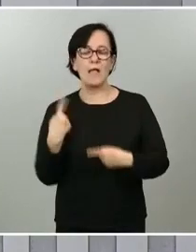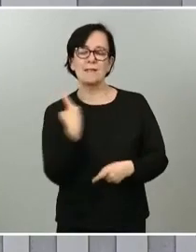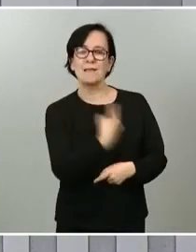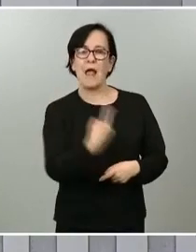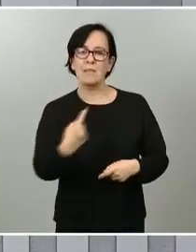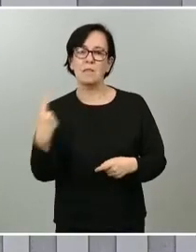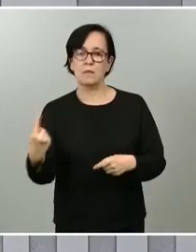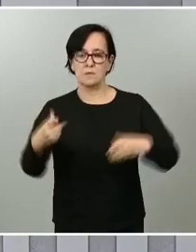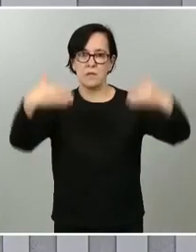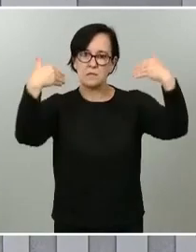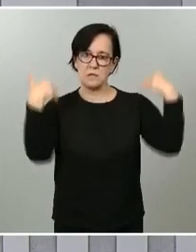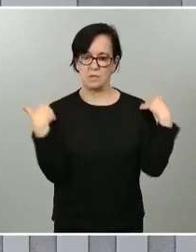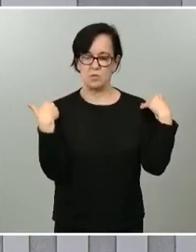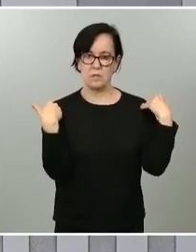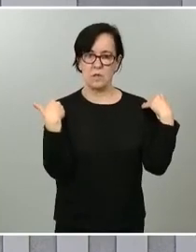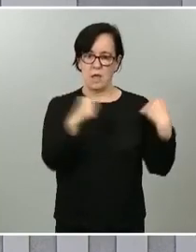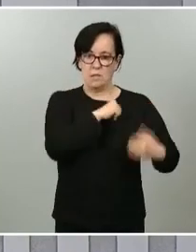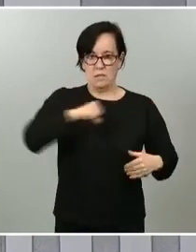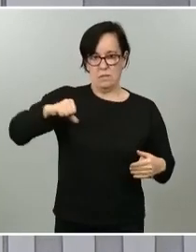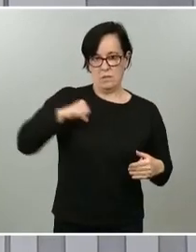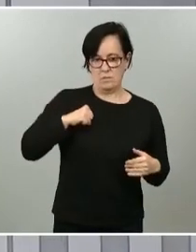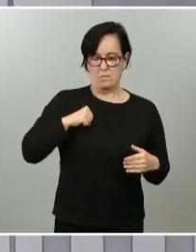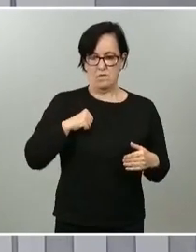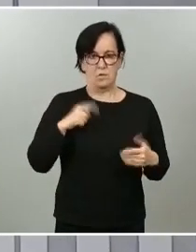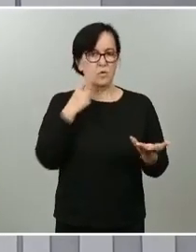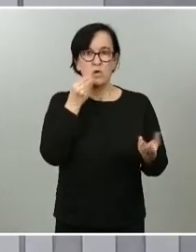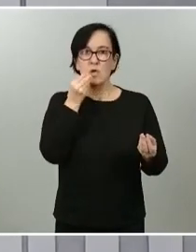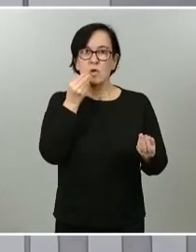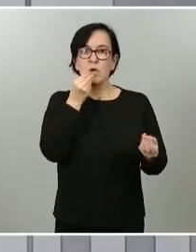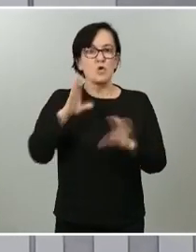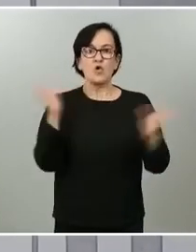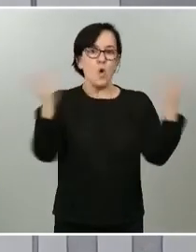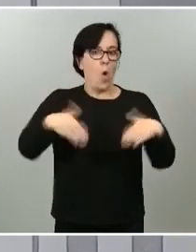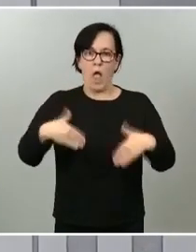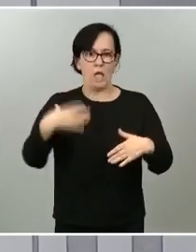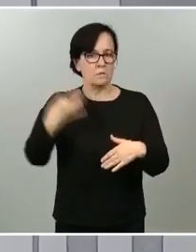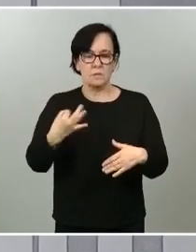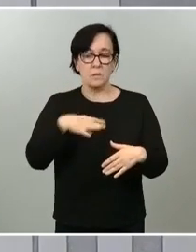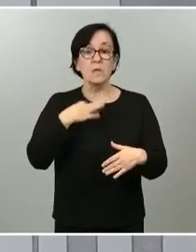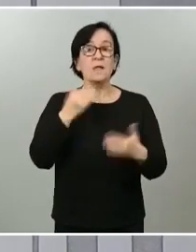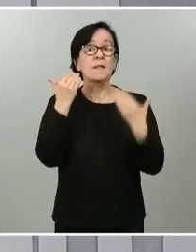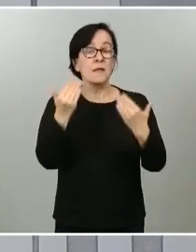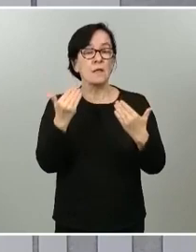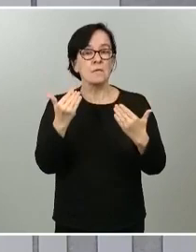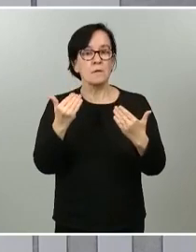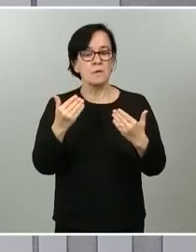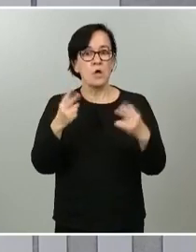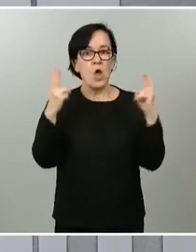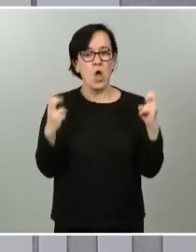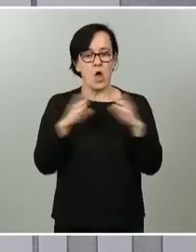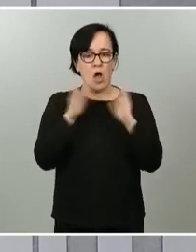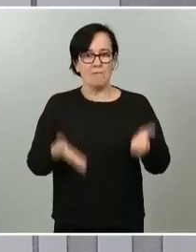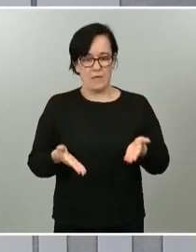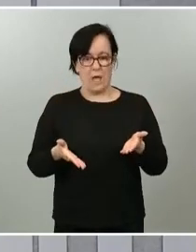responsabilidad individual, que es la que somos insustituibles y, por tanto, fruto también de ese confinamiento, de